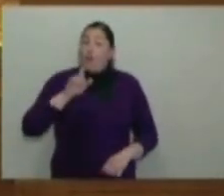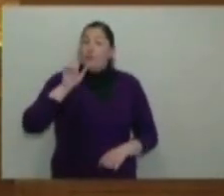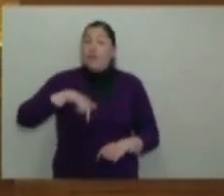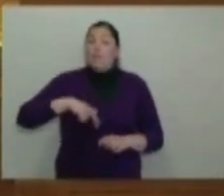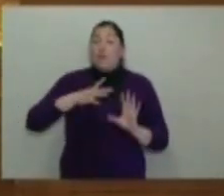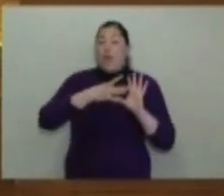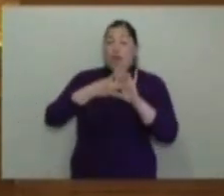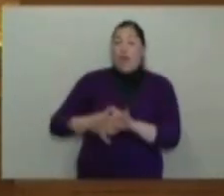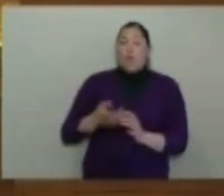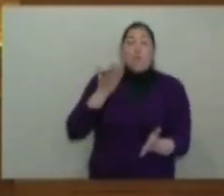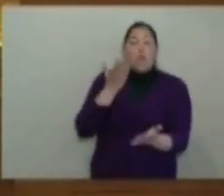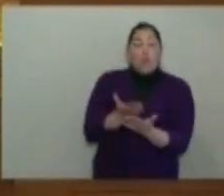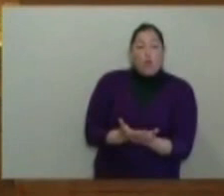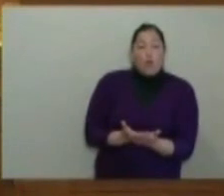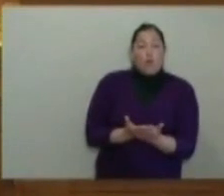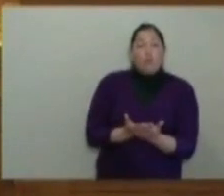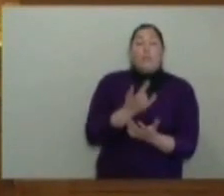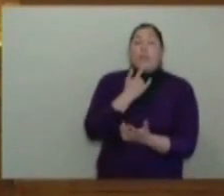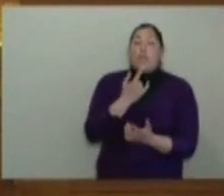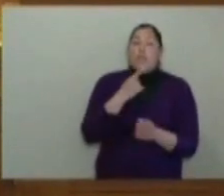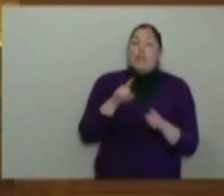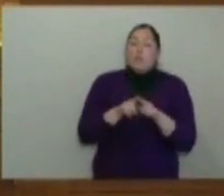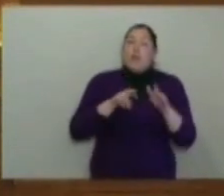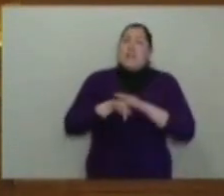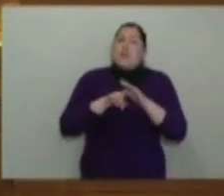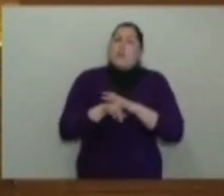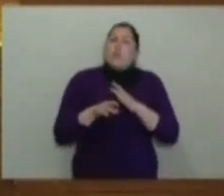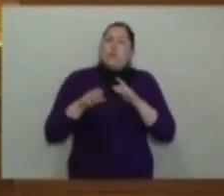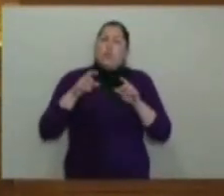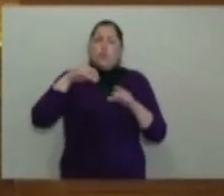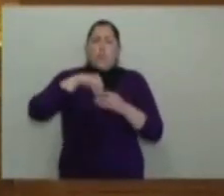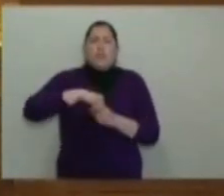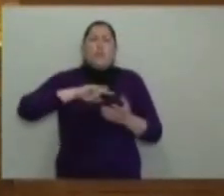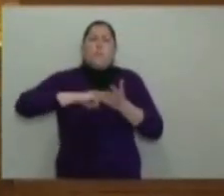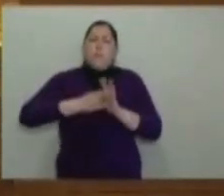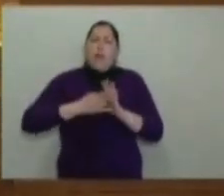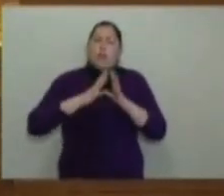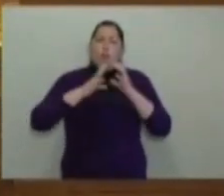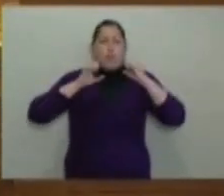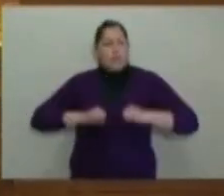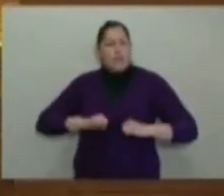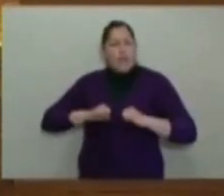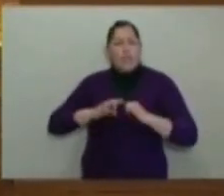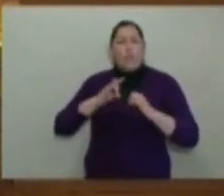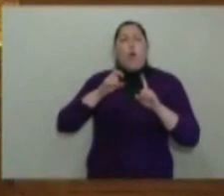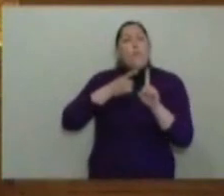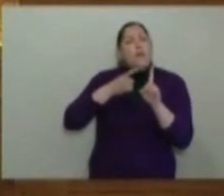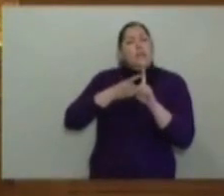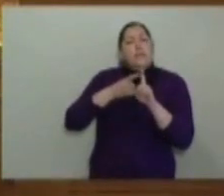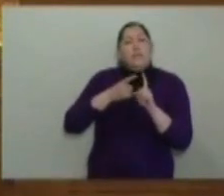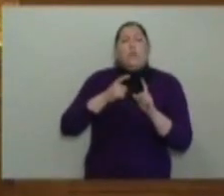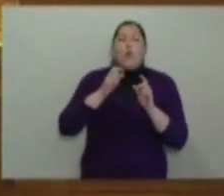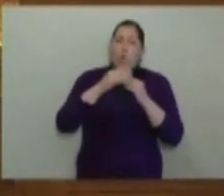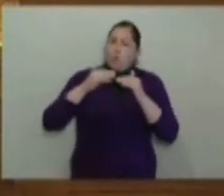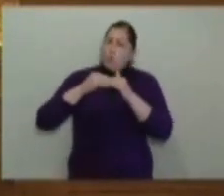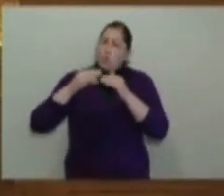moción y decíamos eh potenciar los recursos disponibles dentro del plan concertado con el objetivo de garantizar que los usuarios puedan recibir